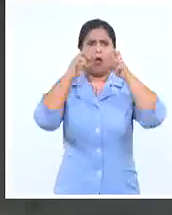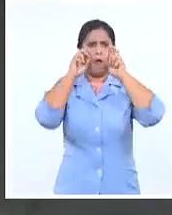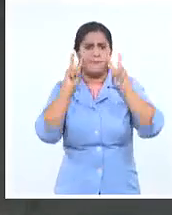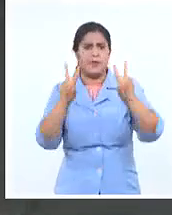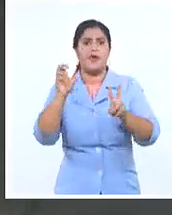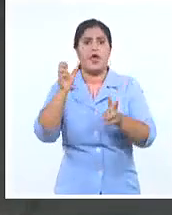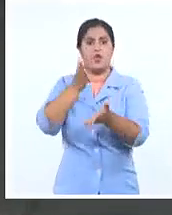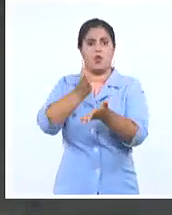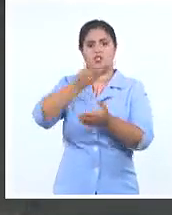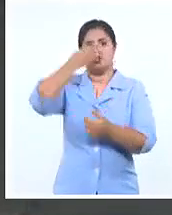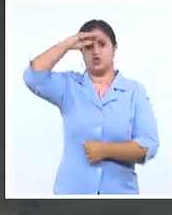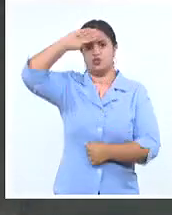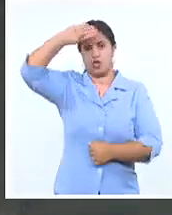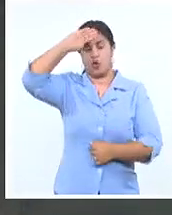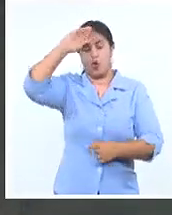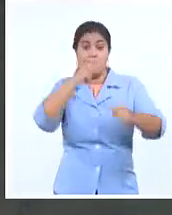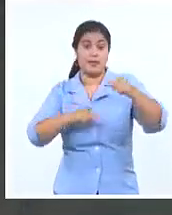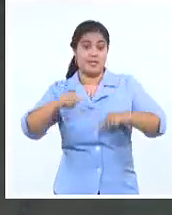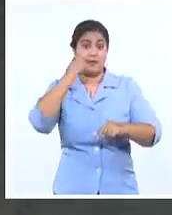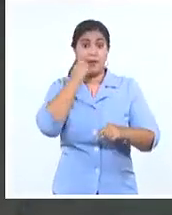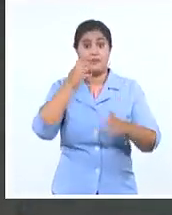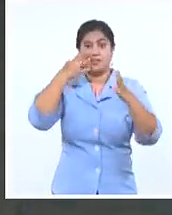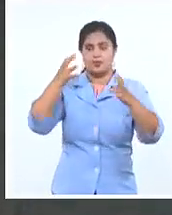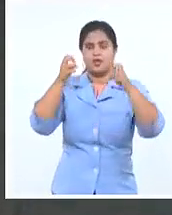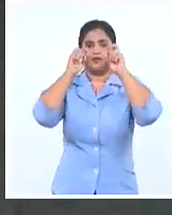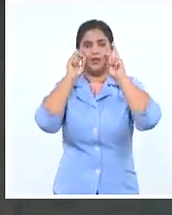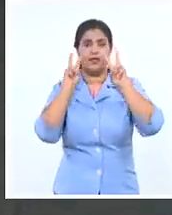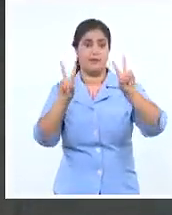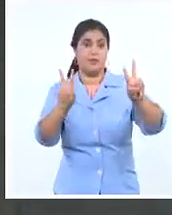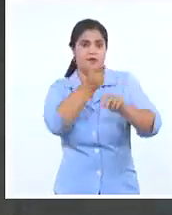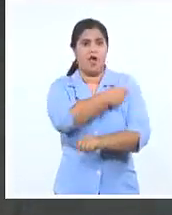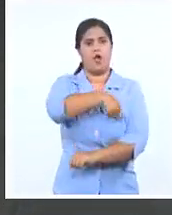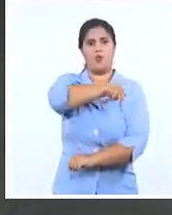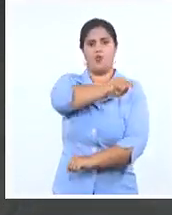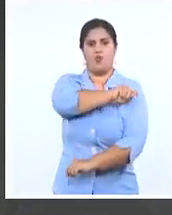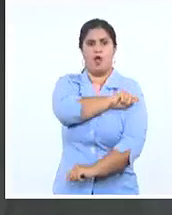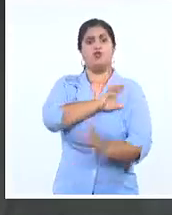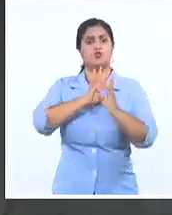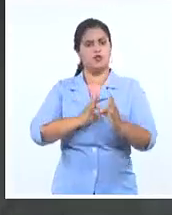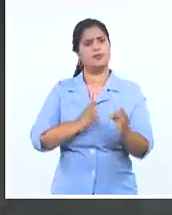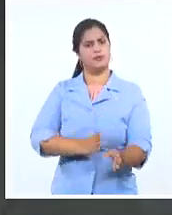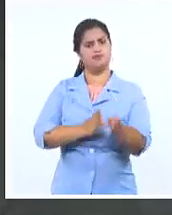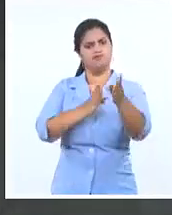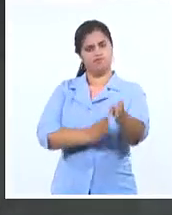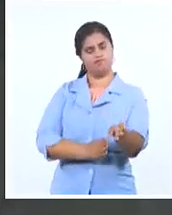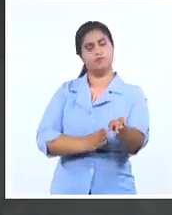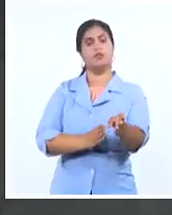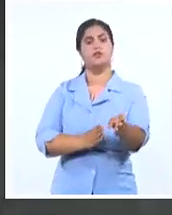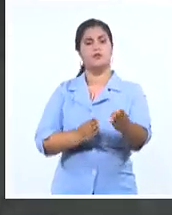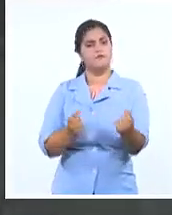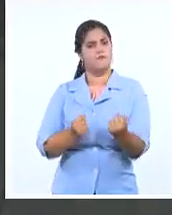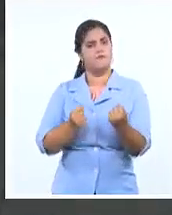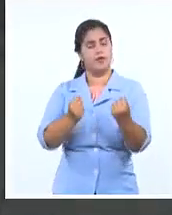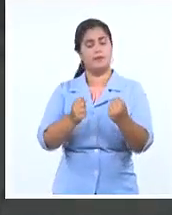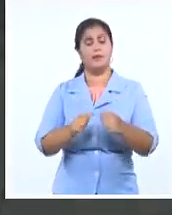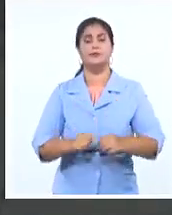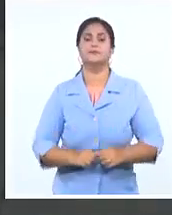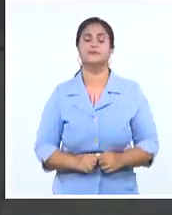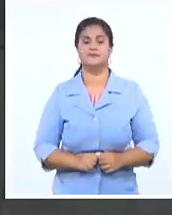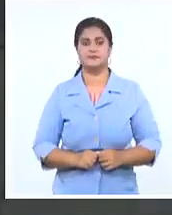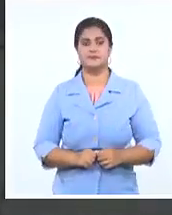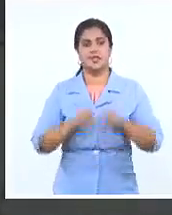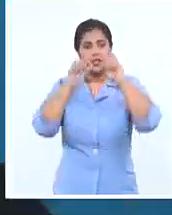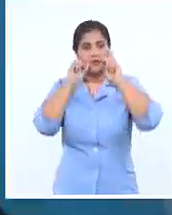principal protagonista de todas las batallas, que es el que ha resistido, que es el que estará siempre al lado de